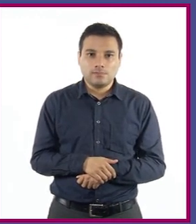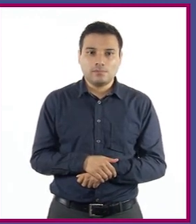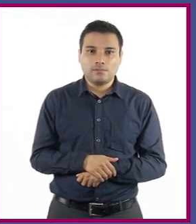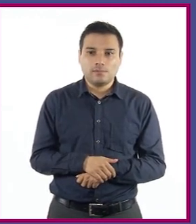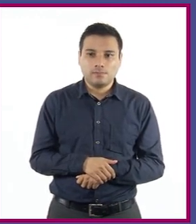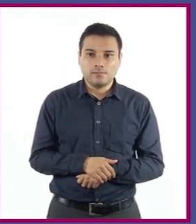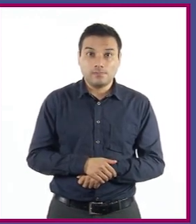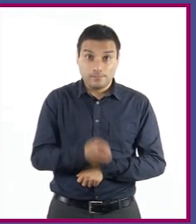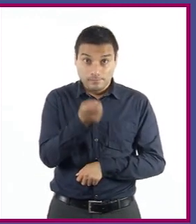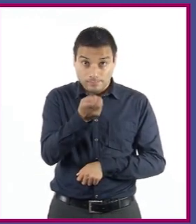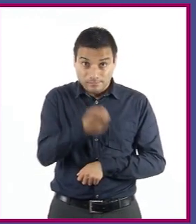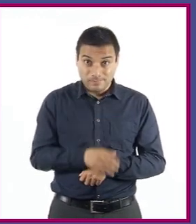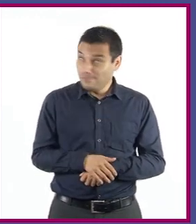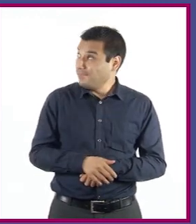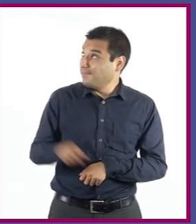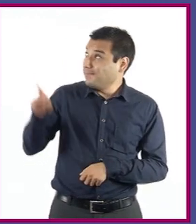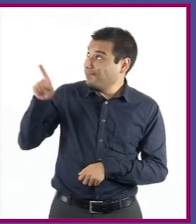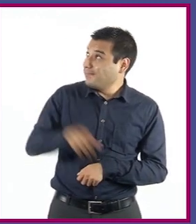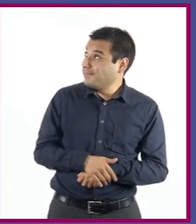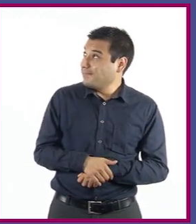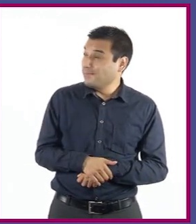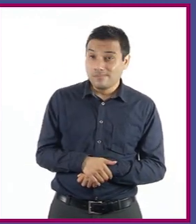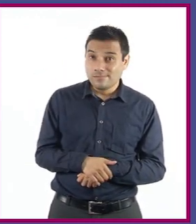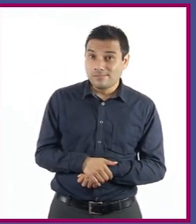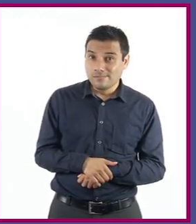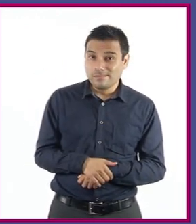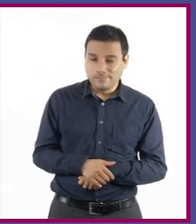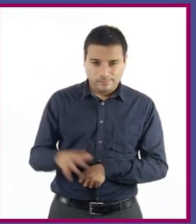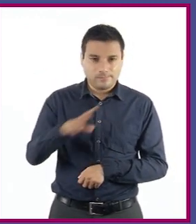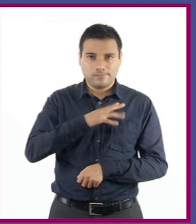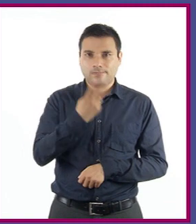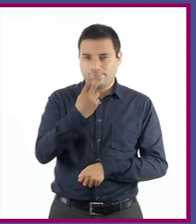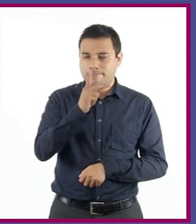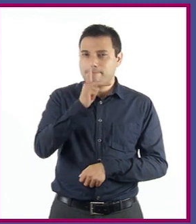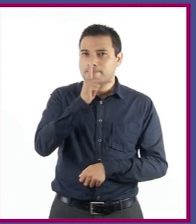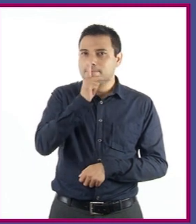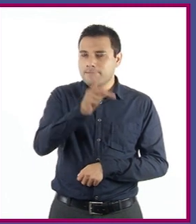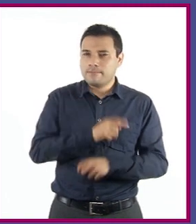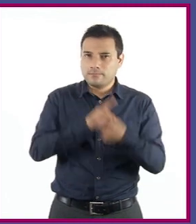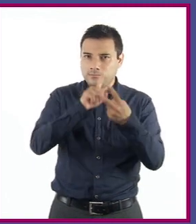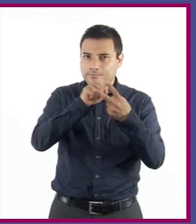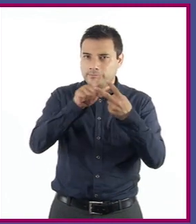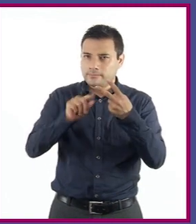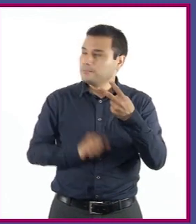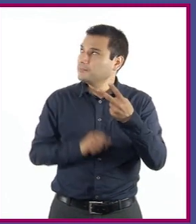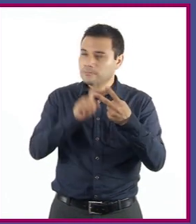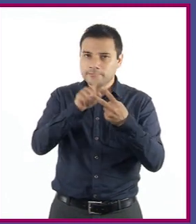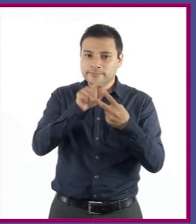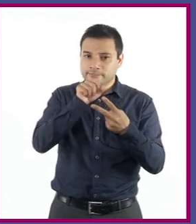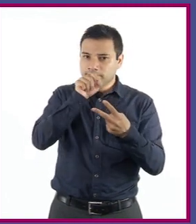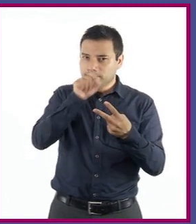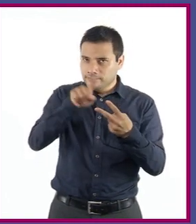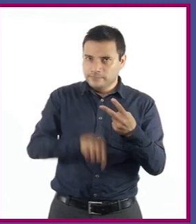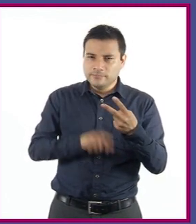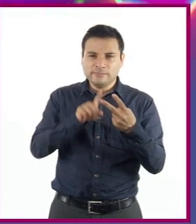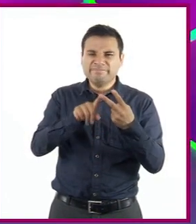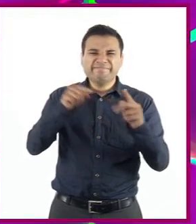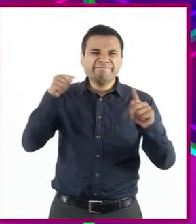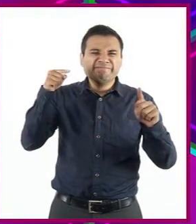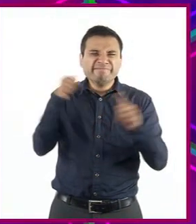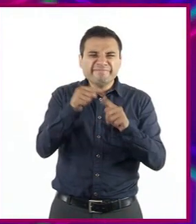párrafo, como pueden observar, se utilizaron dos marcadores del discurso que son también y